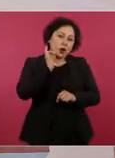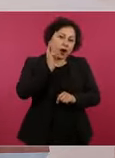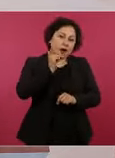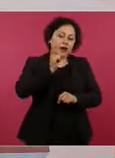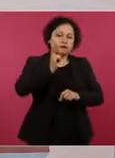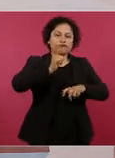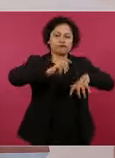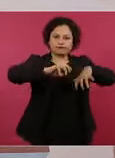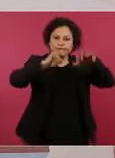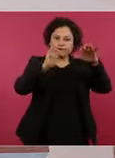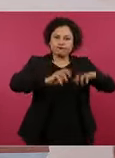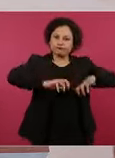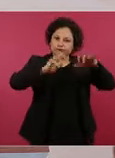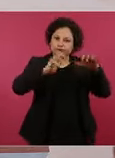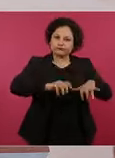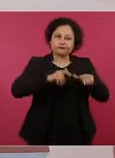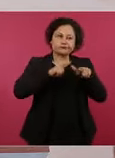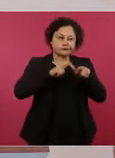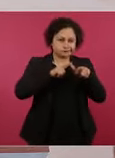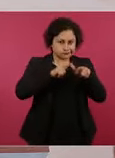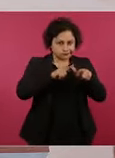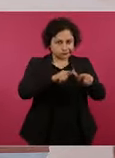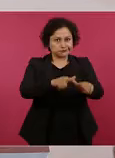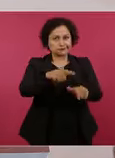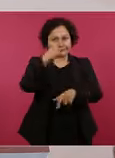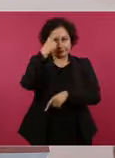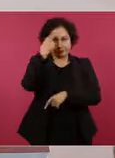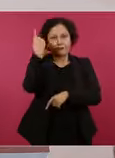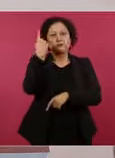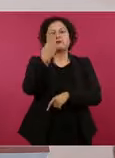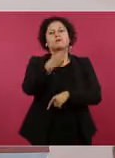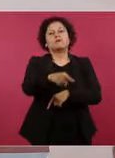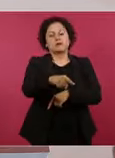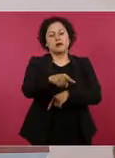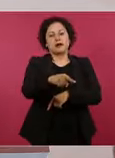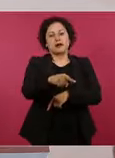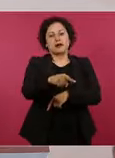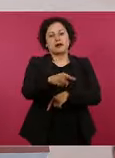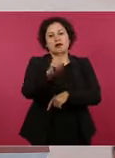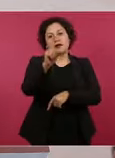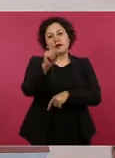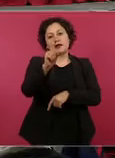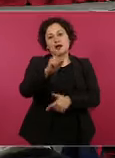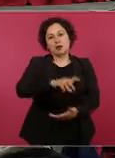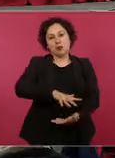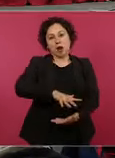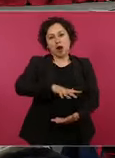para que no tengamos problemas en el abasto de agua.